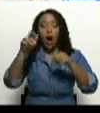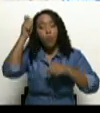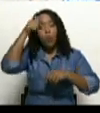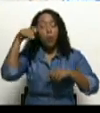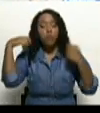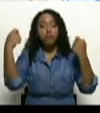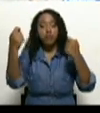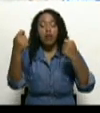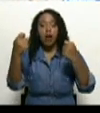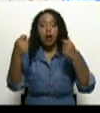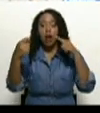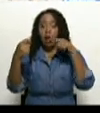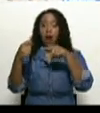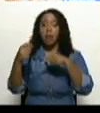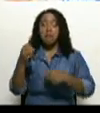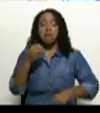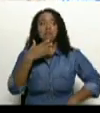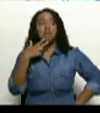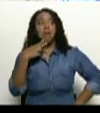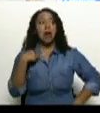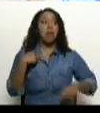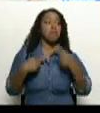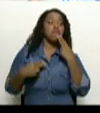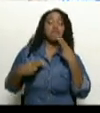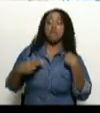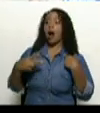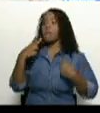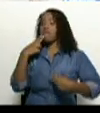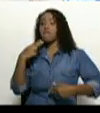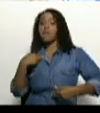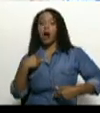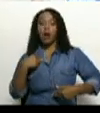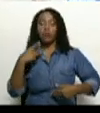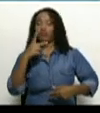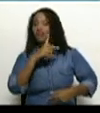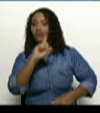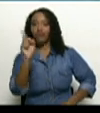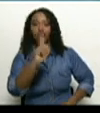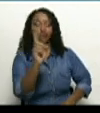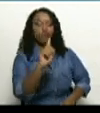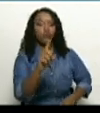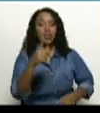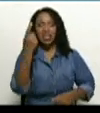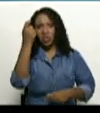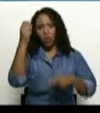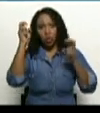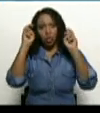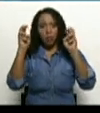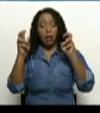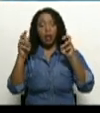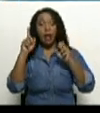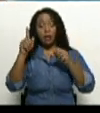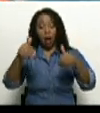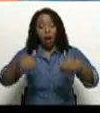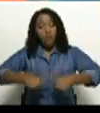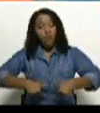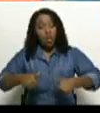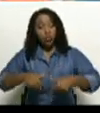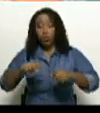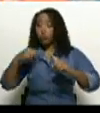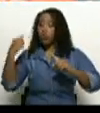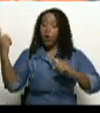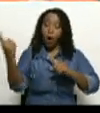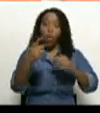no existan egos por ningún lado, que no existan siglas individuales por ningún lado, sino que sea un esfuerzo colectivo